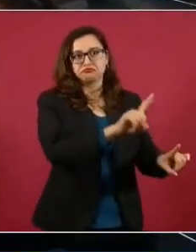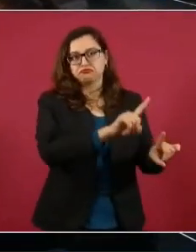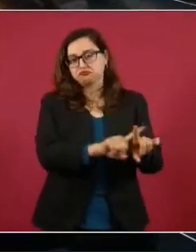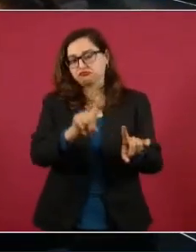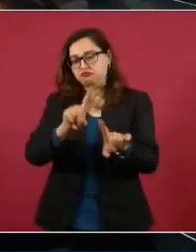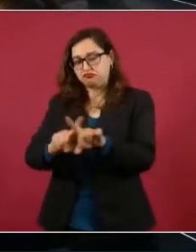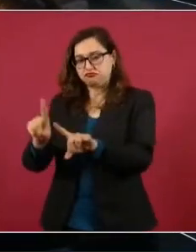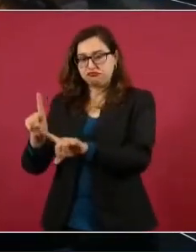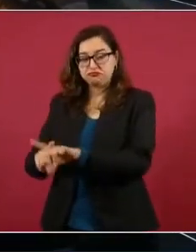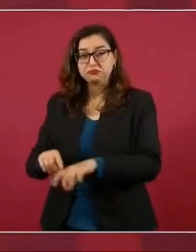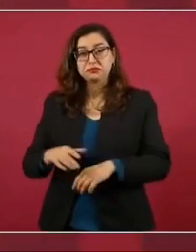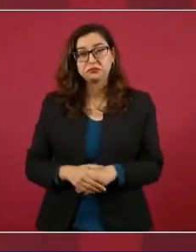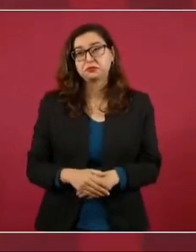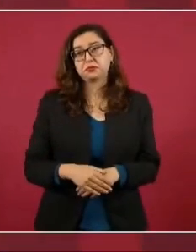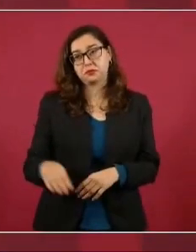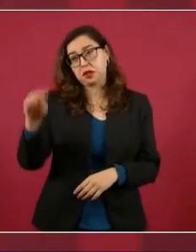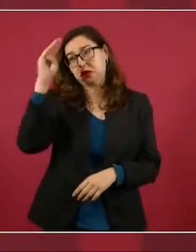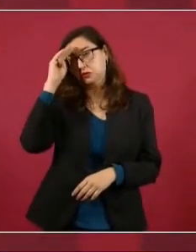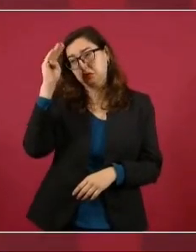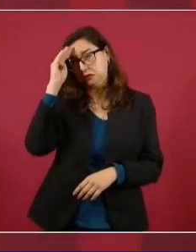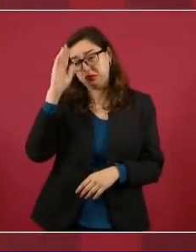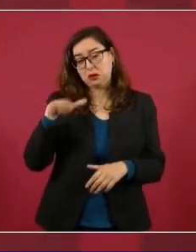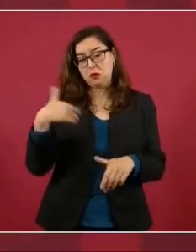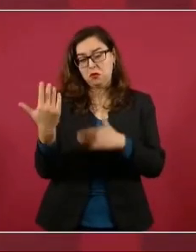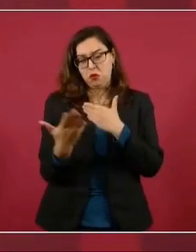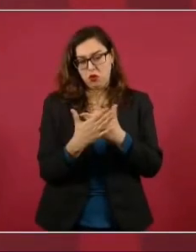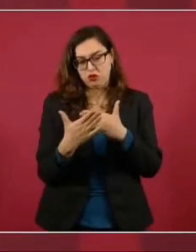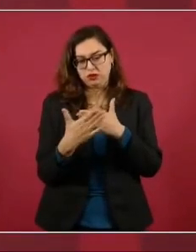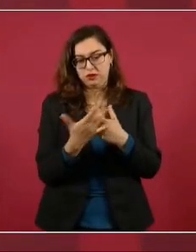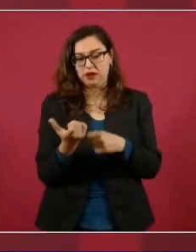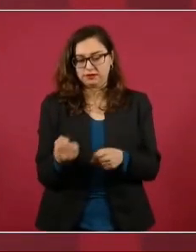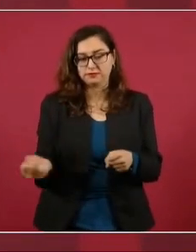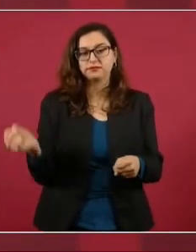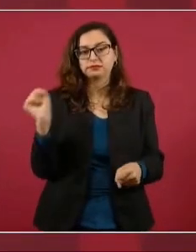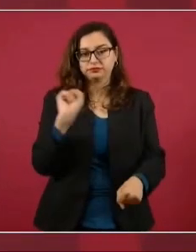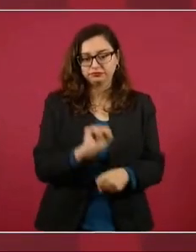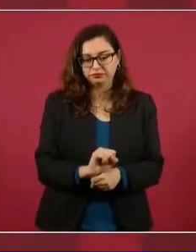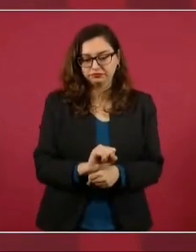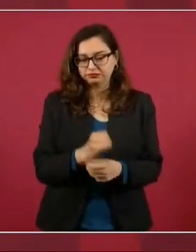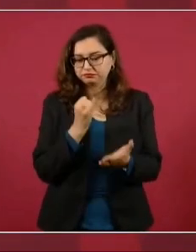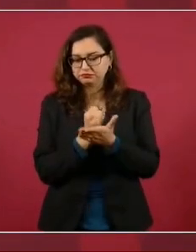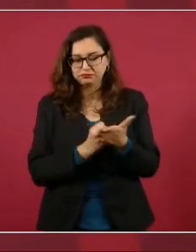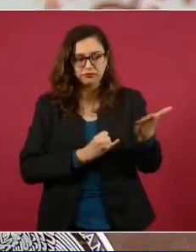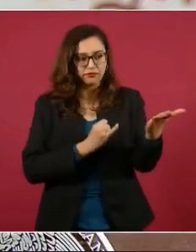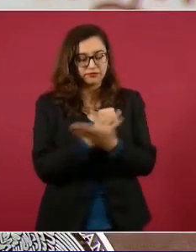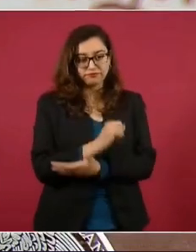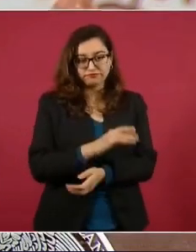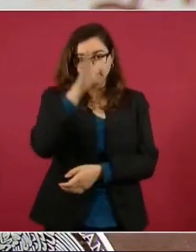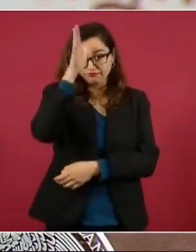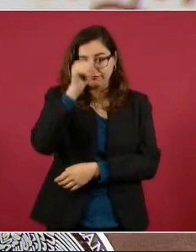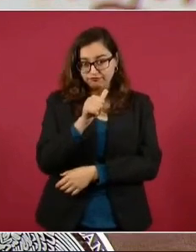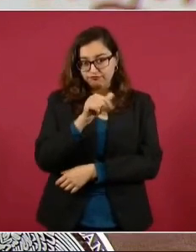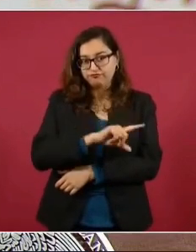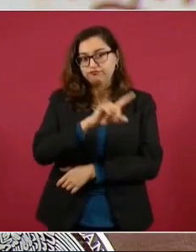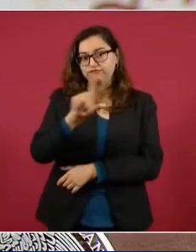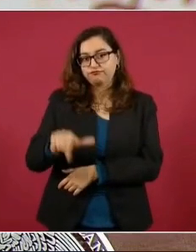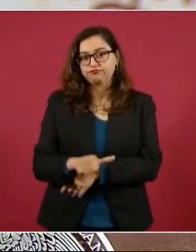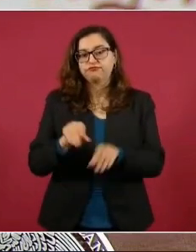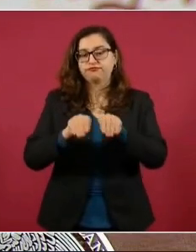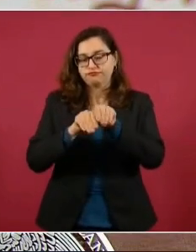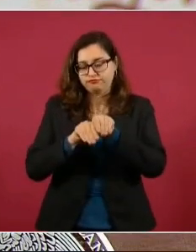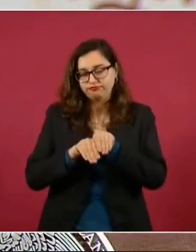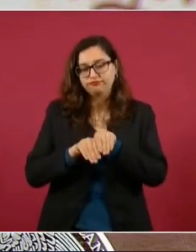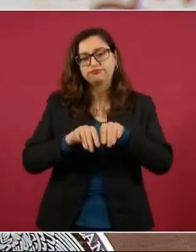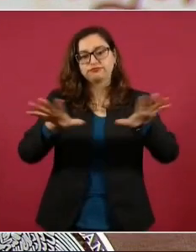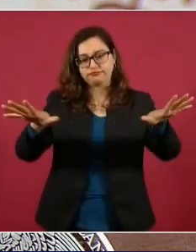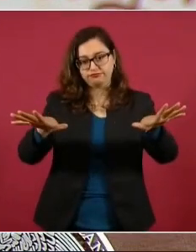laboral. Yo calculo que en la próxima semana ya tendremos completamente listo ese acuerdo y será enviado